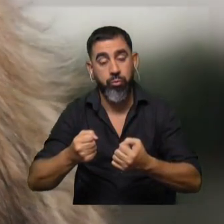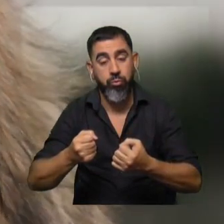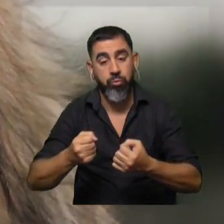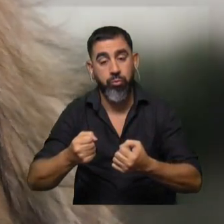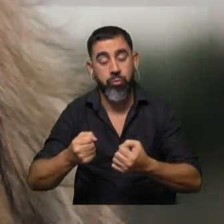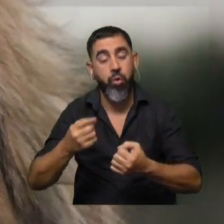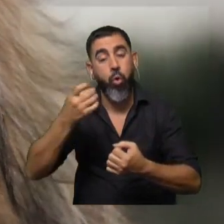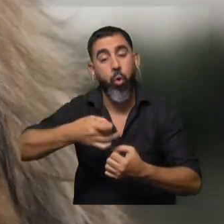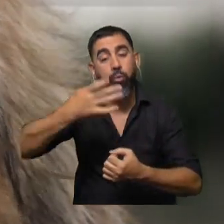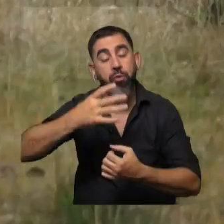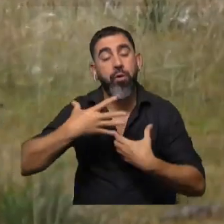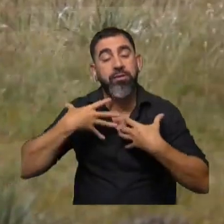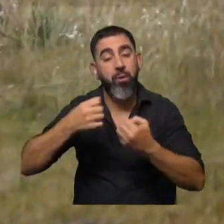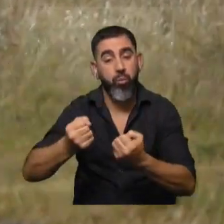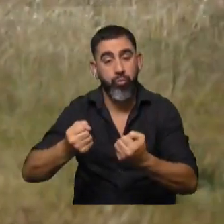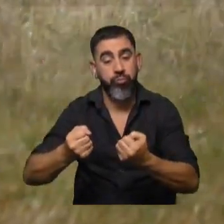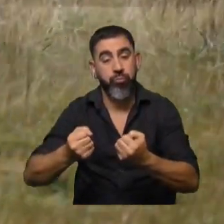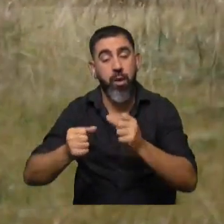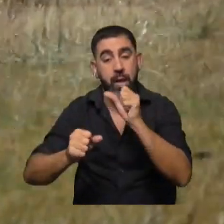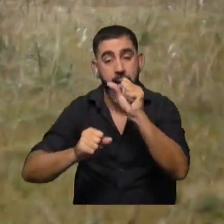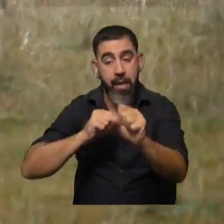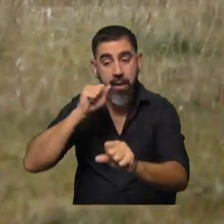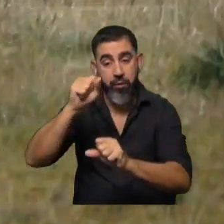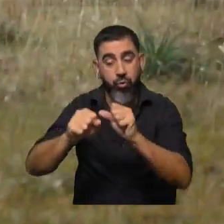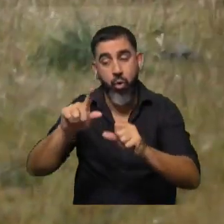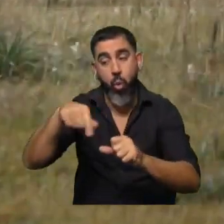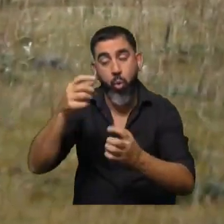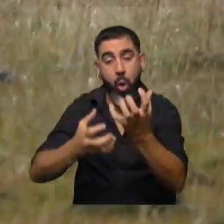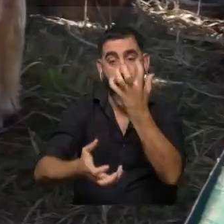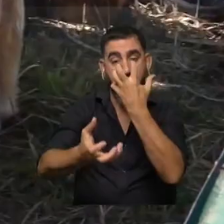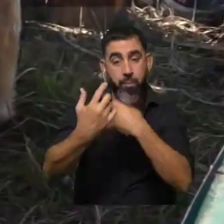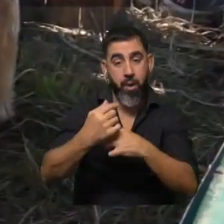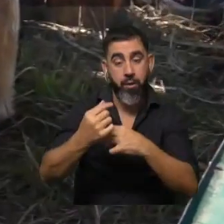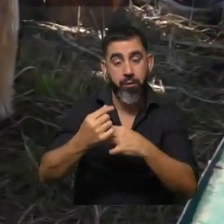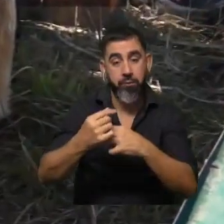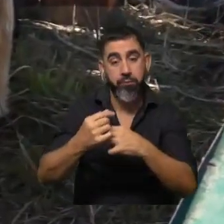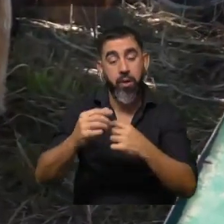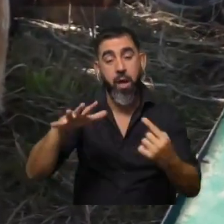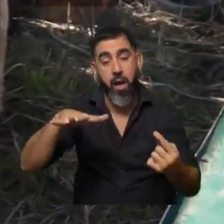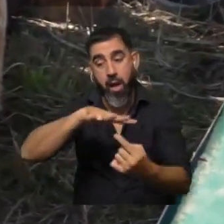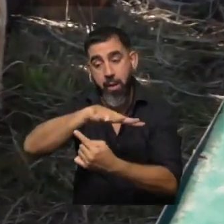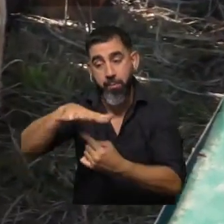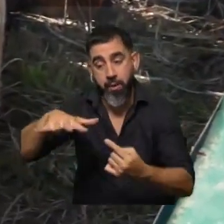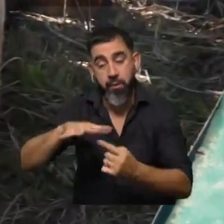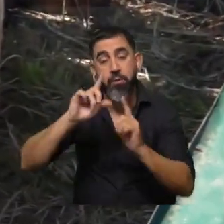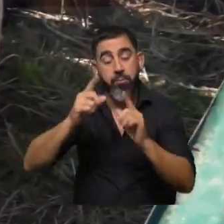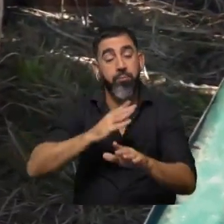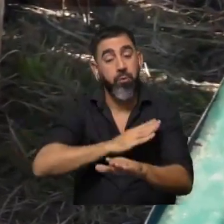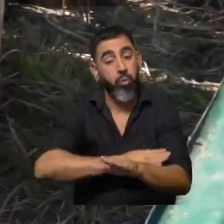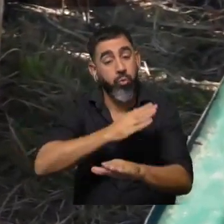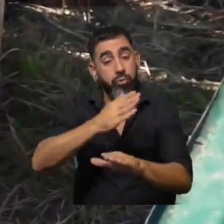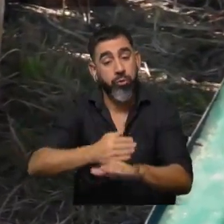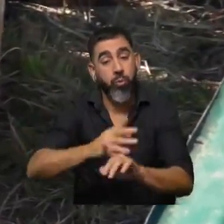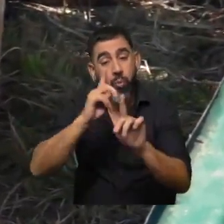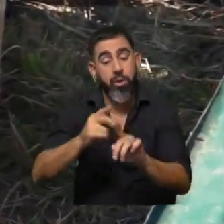el concepto de una salud, ¿no? Por las lesiones que afecta a otros animales, a otras especies, al ambiente y que termina repercutiendo también